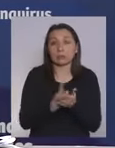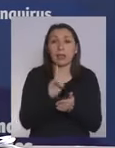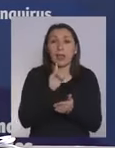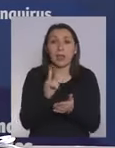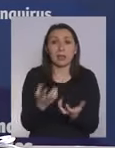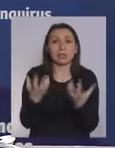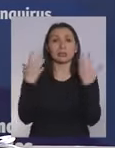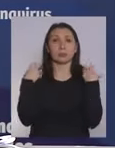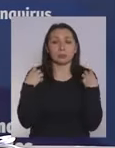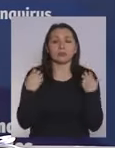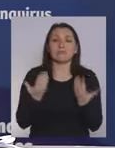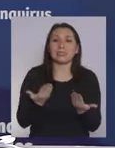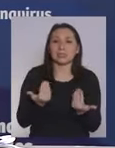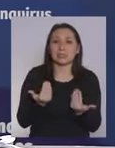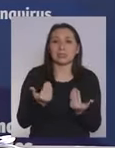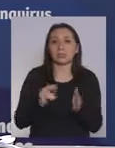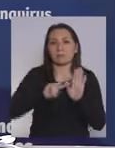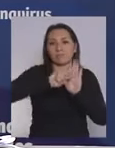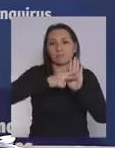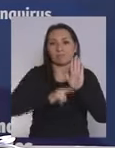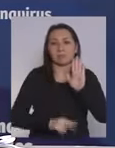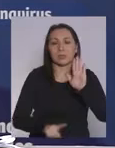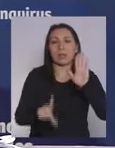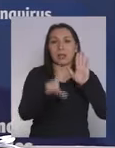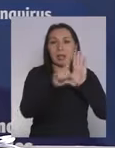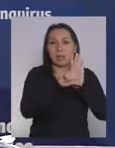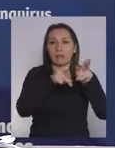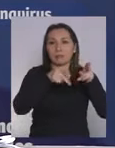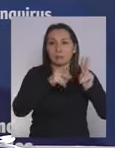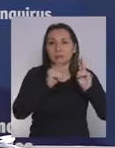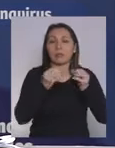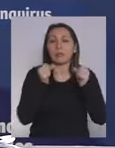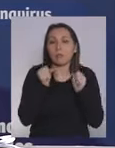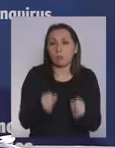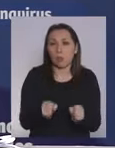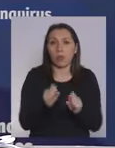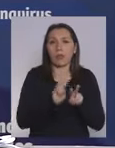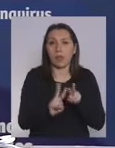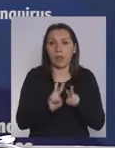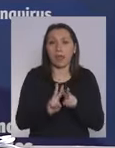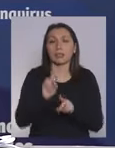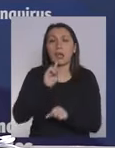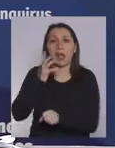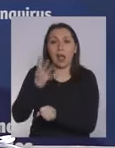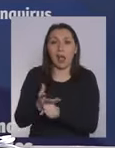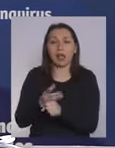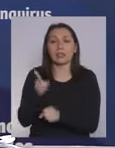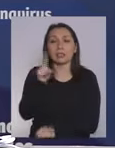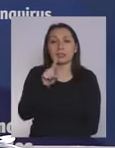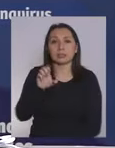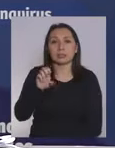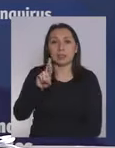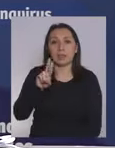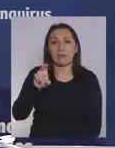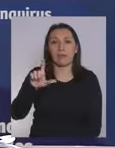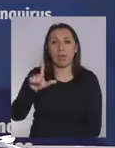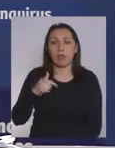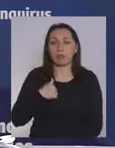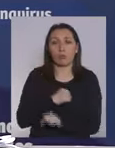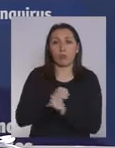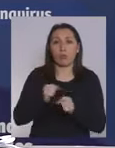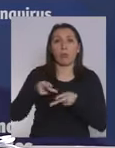la necesaria modificación de las leyes y de la capacidad que tenga el servel nosotros no podemos